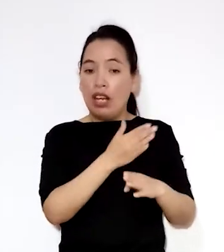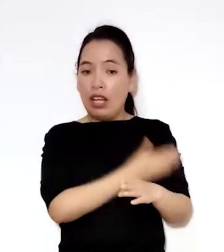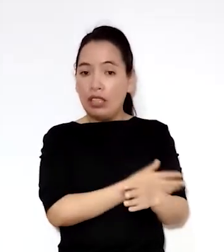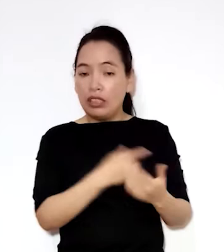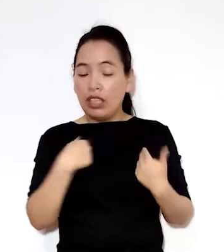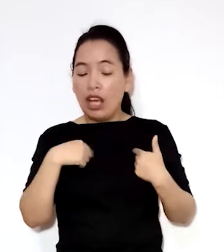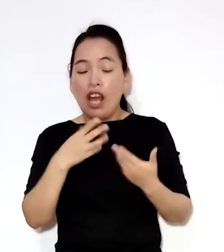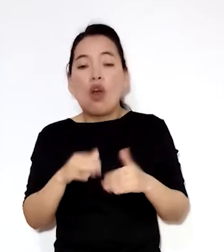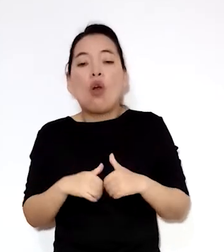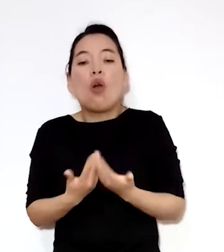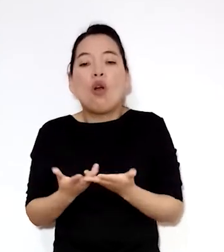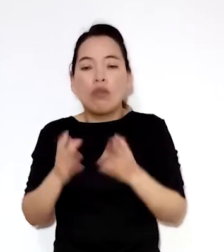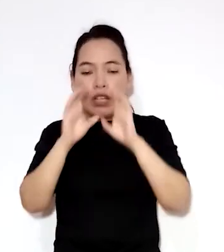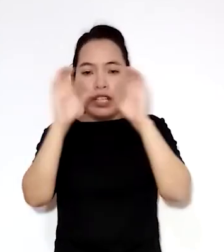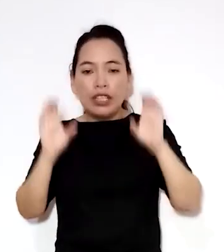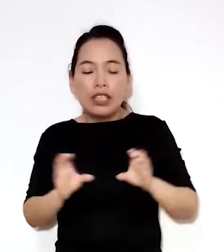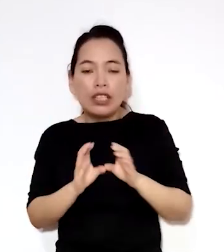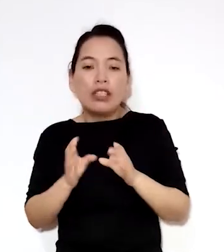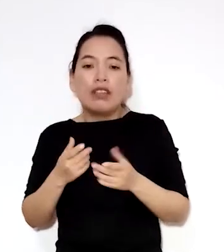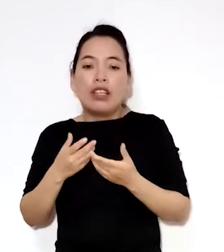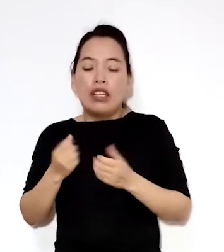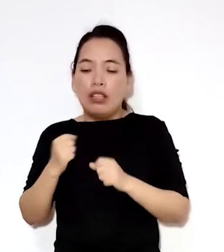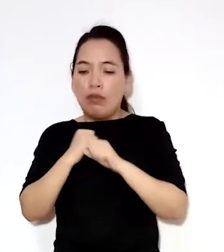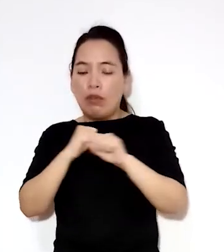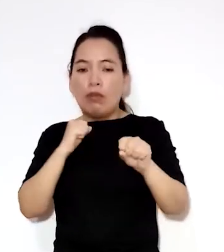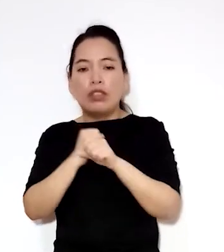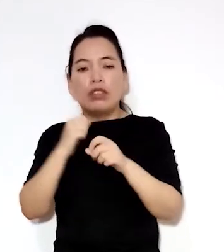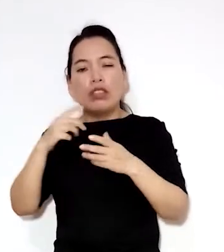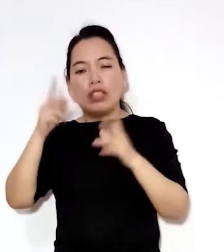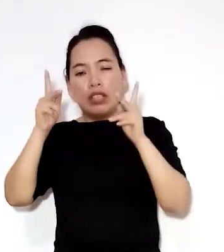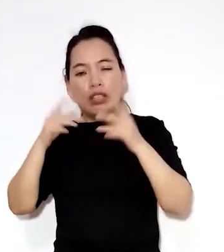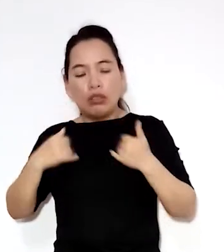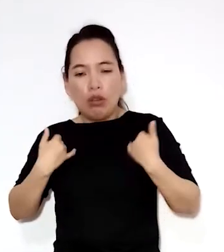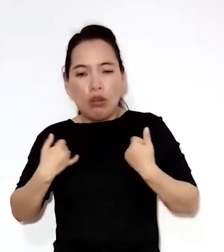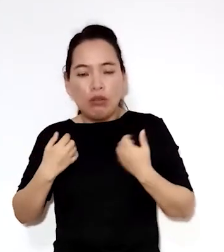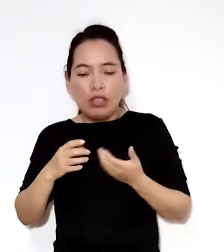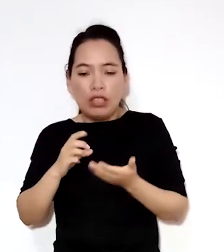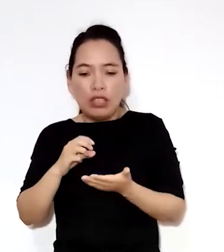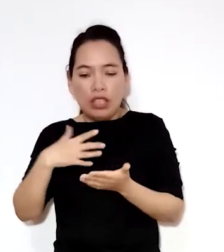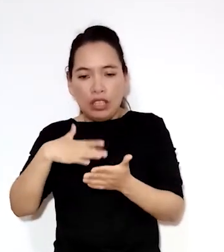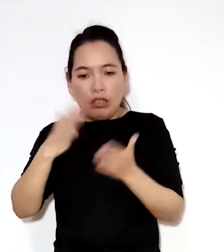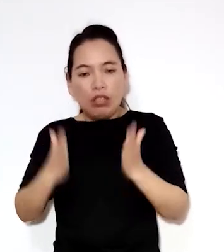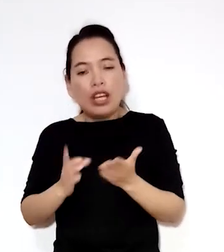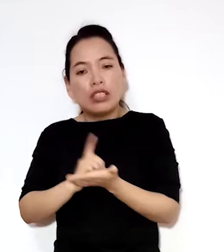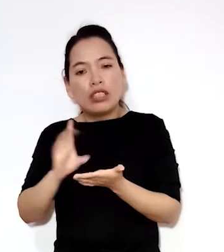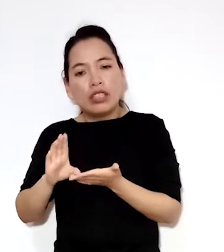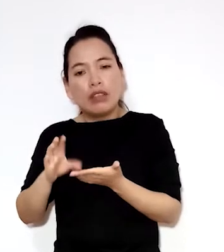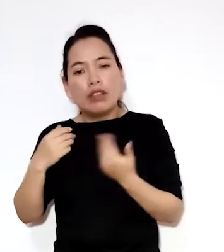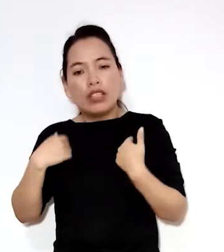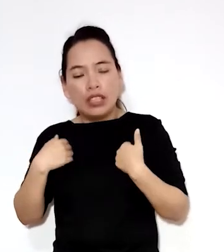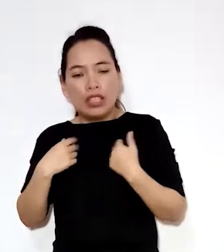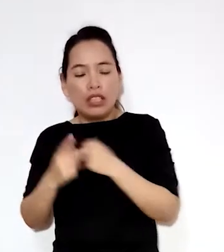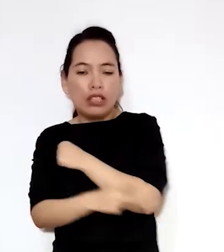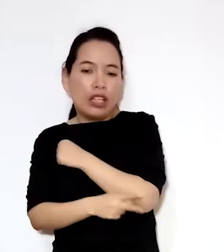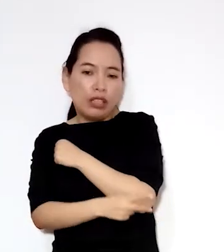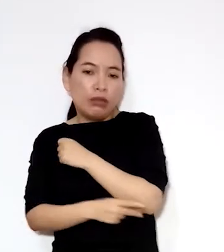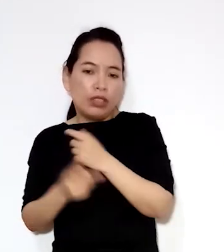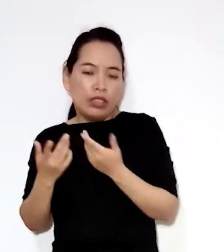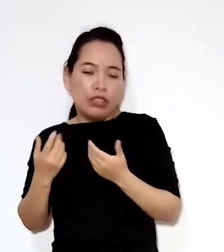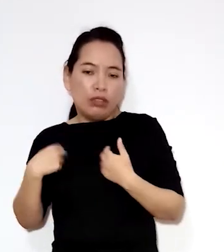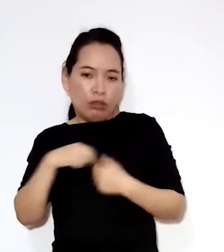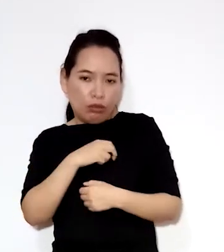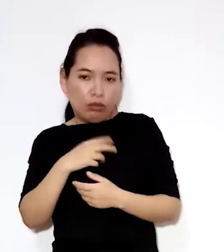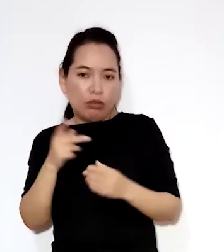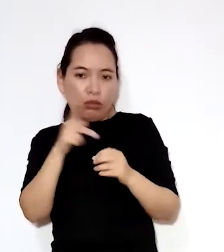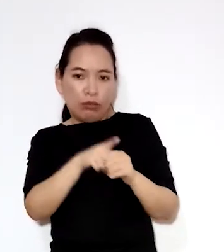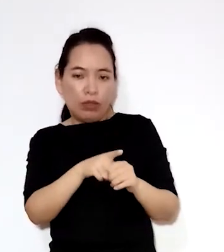cómo está la certificación, acreditación y promoción escolar del alumnado con discapacidad en los países que conformamos la red. Hemos hecho